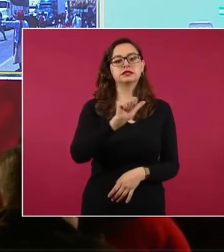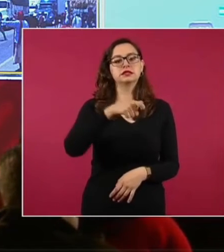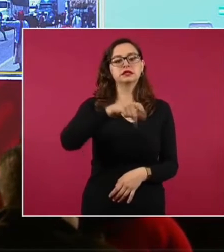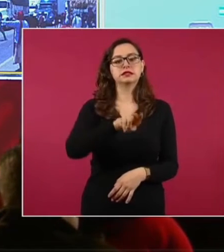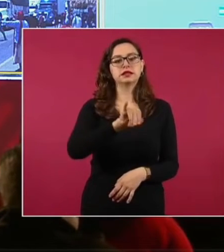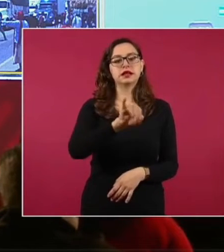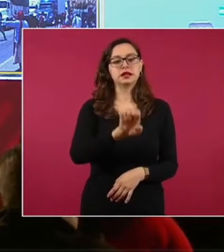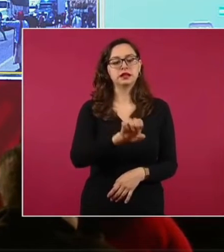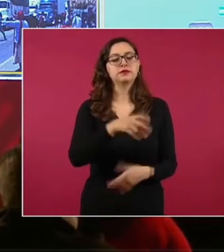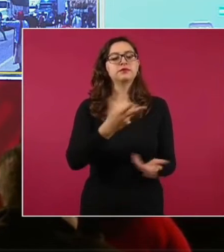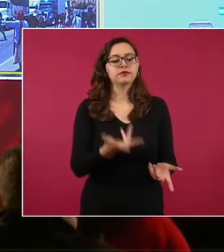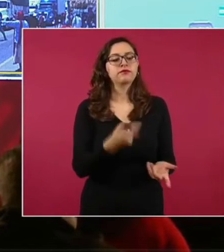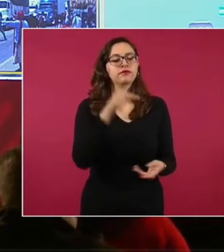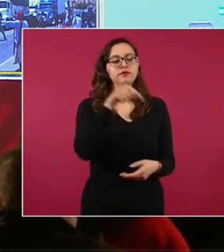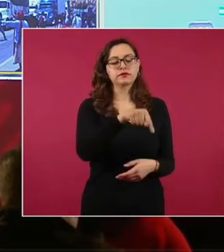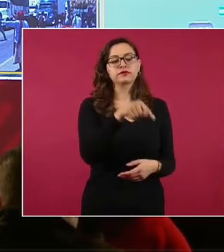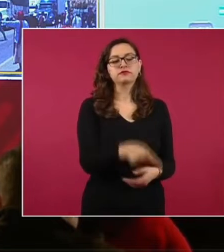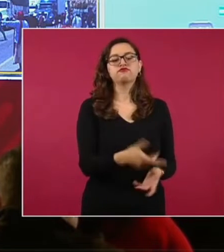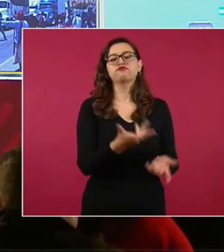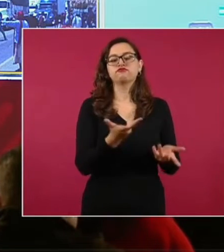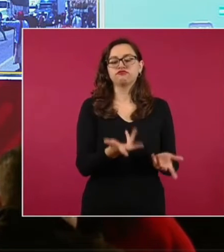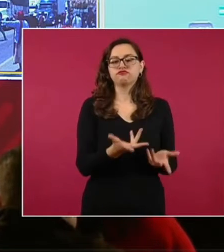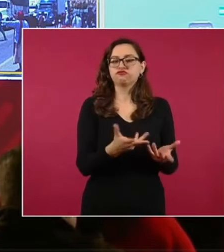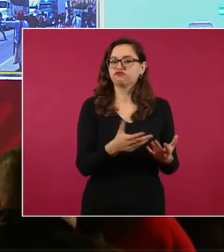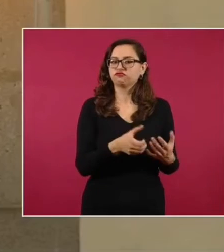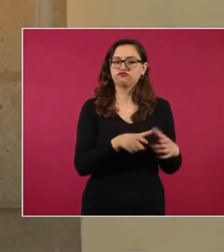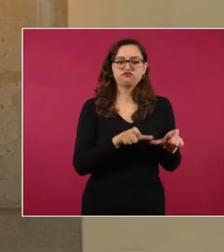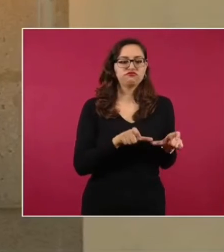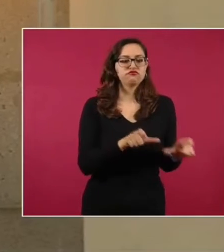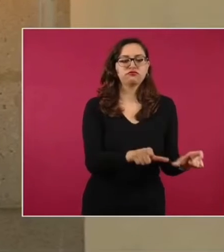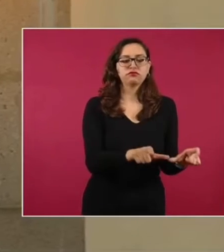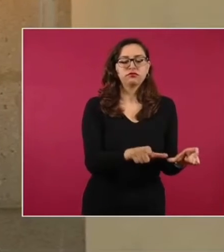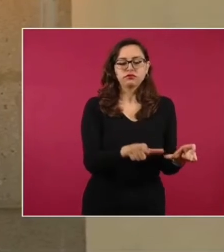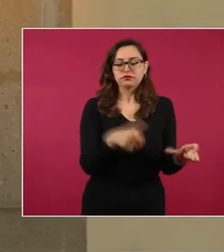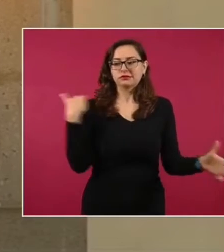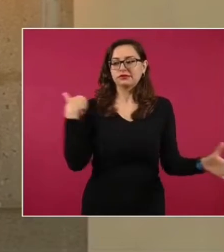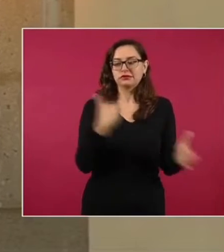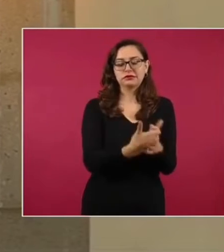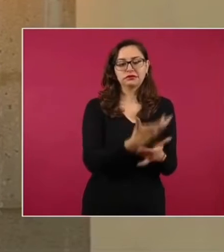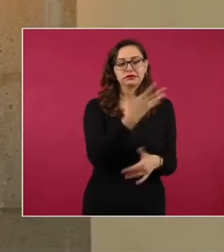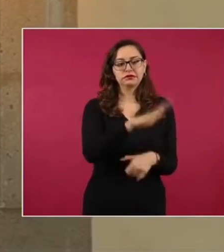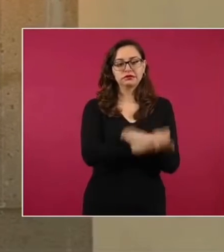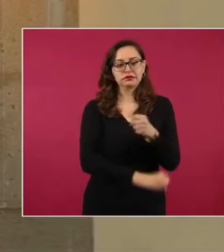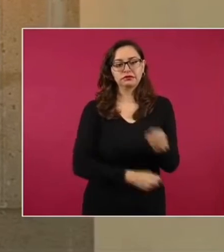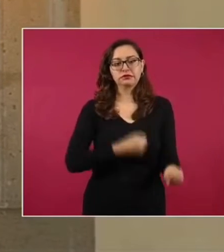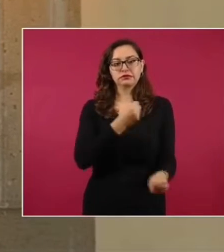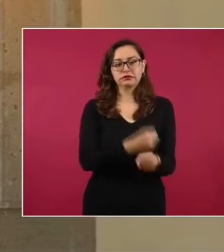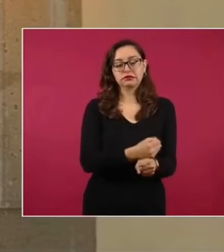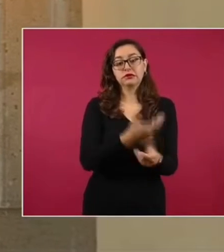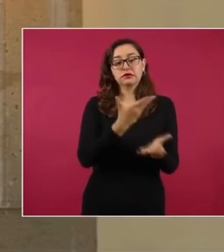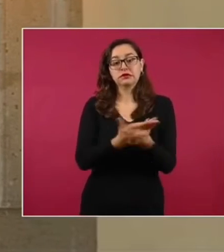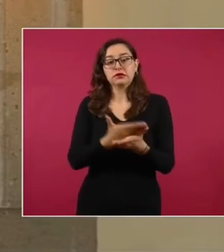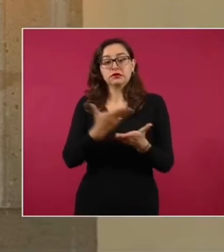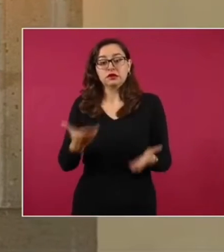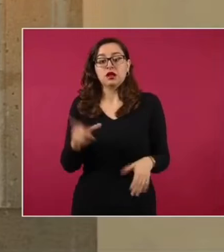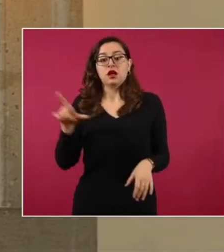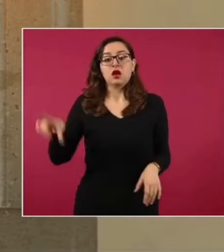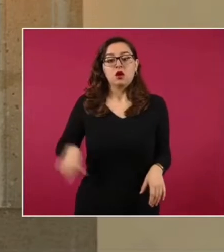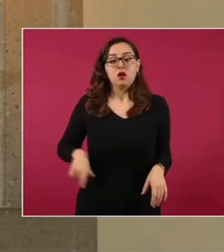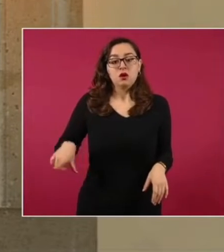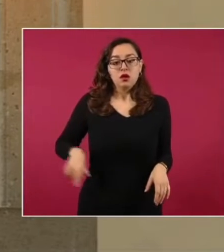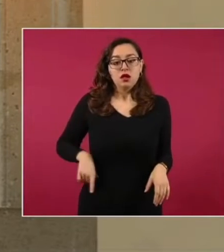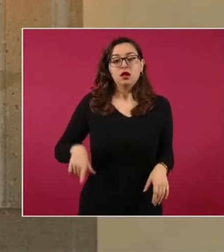de justicia yaqui, que ha sido impulsado por el presidente de la República y las autoridades federales y locales.